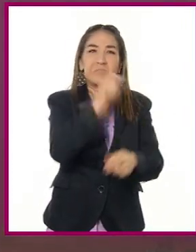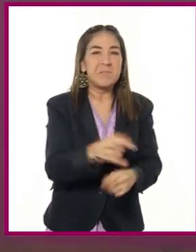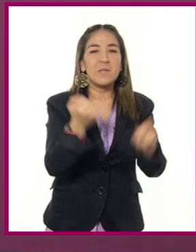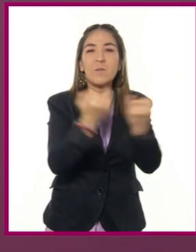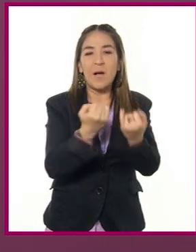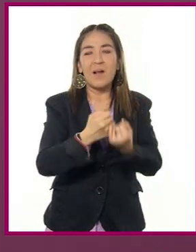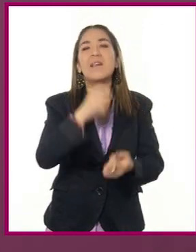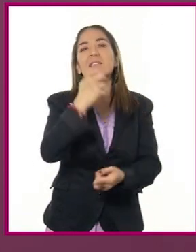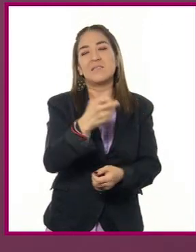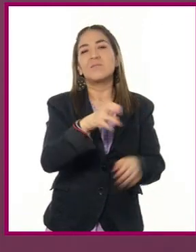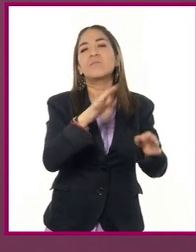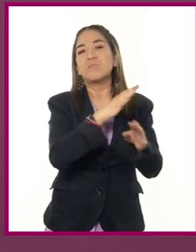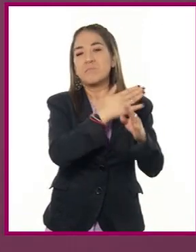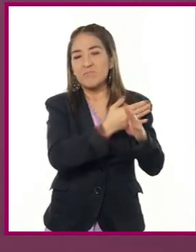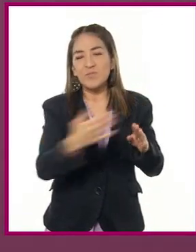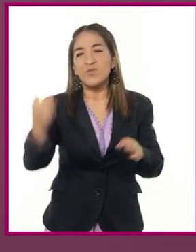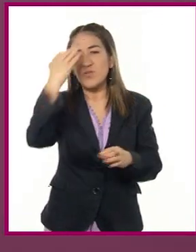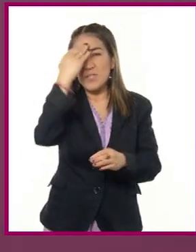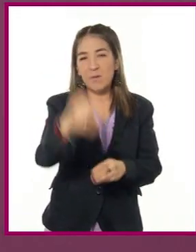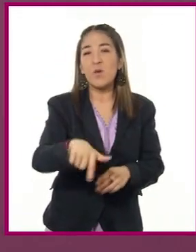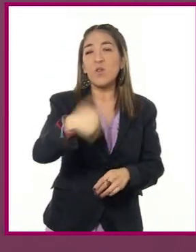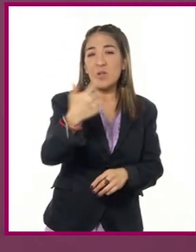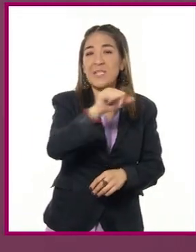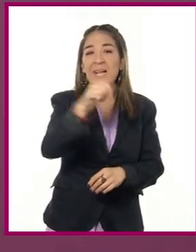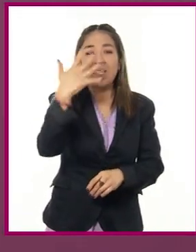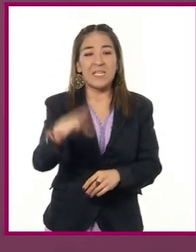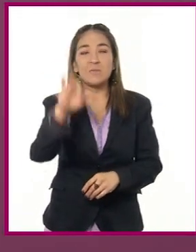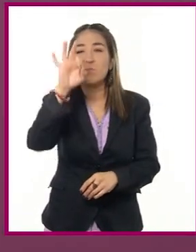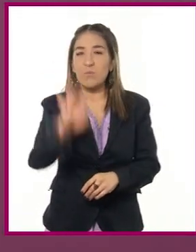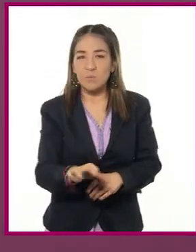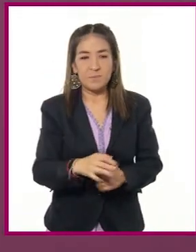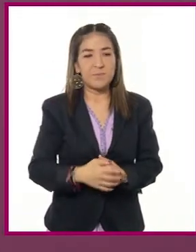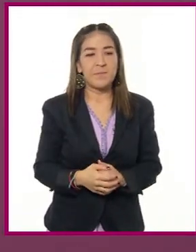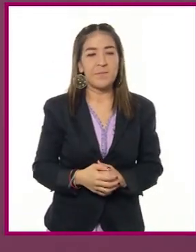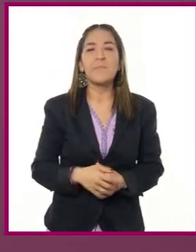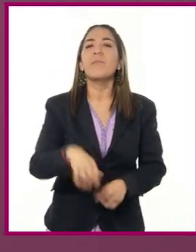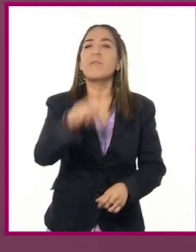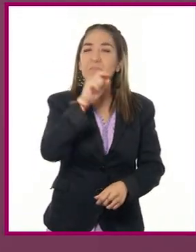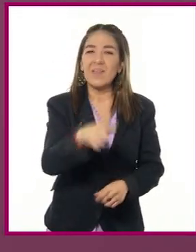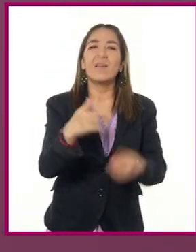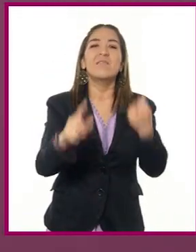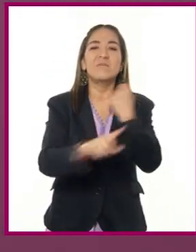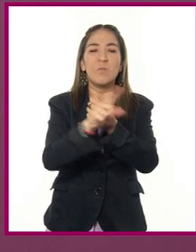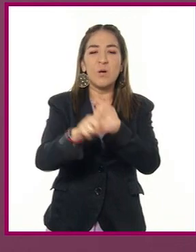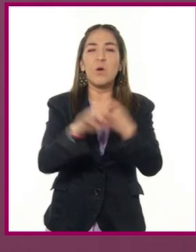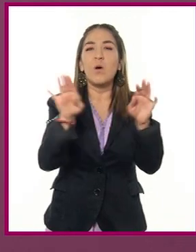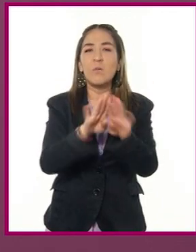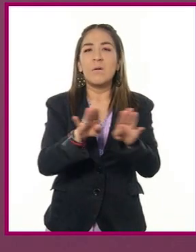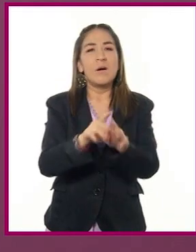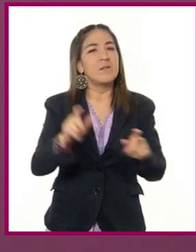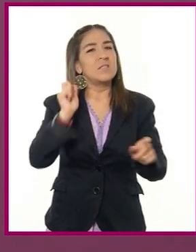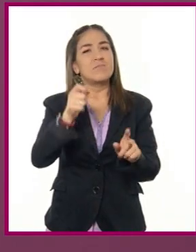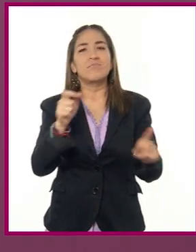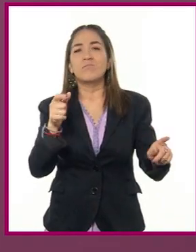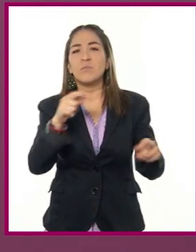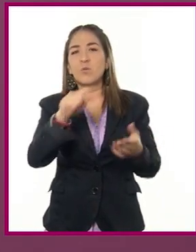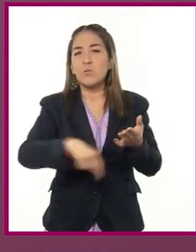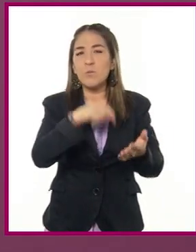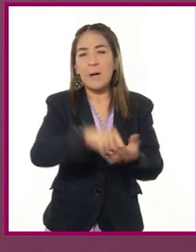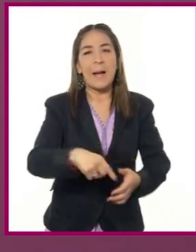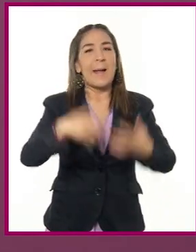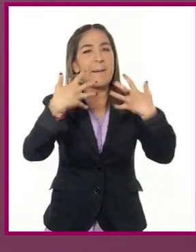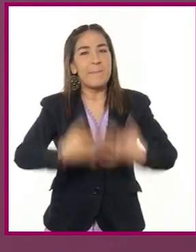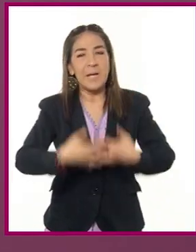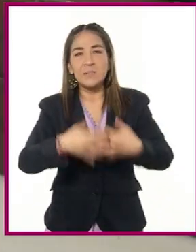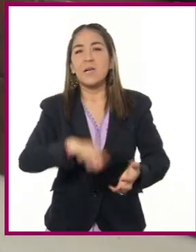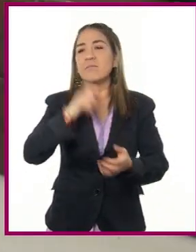y 12%. Otro recurso del thatcherismo fue una agresiva campaña de privatización de empresas y